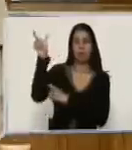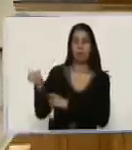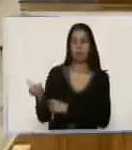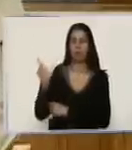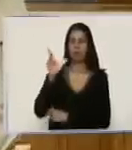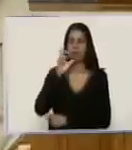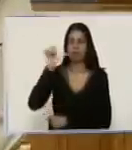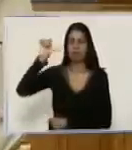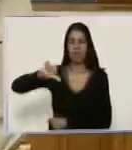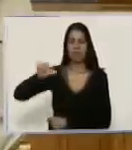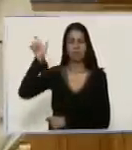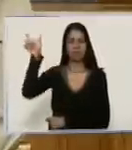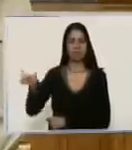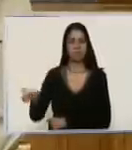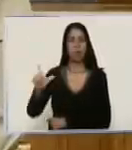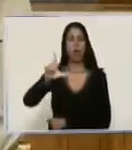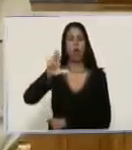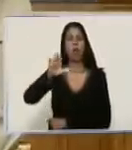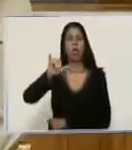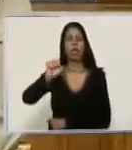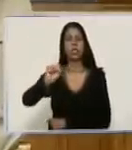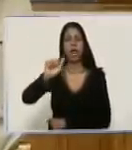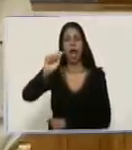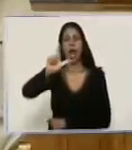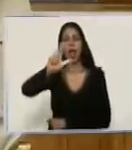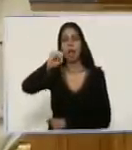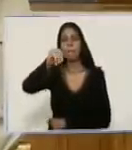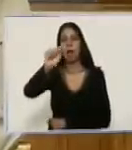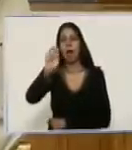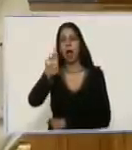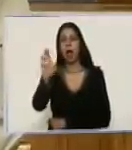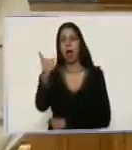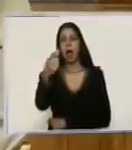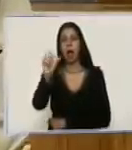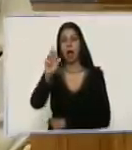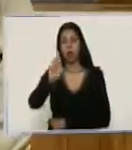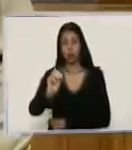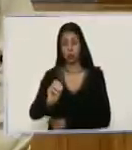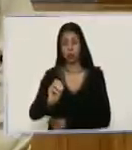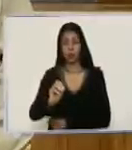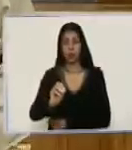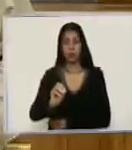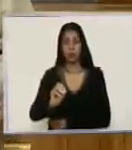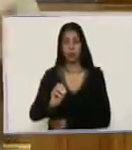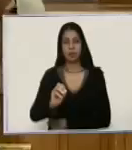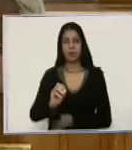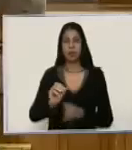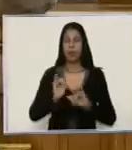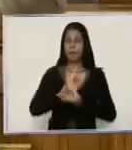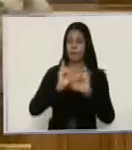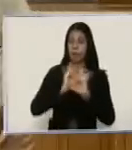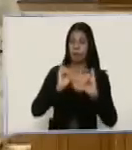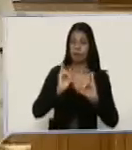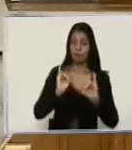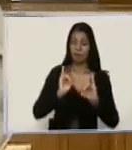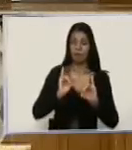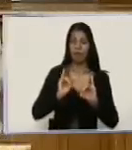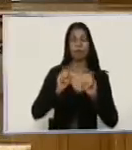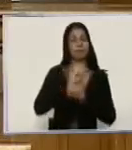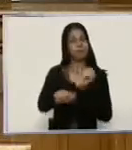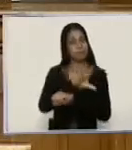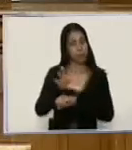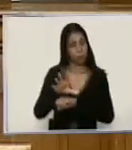asqueroso como Luis Almagro, sino, y esto, con esto quiero culminar con una especie de